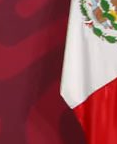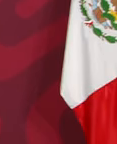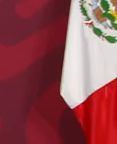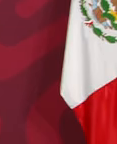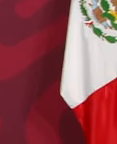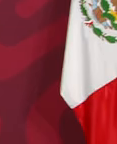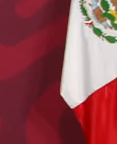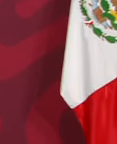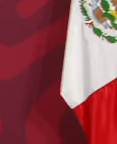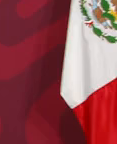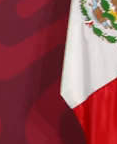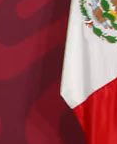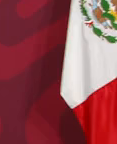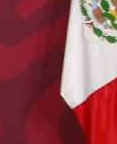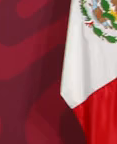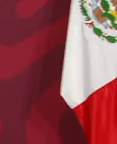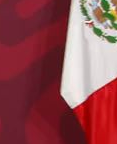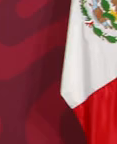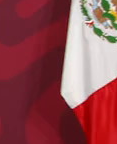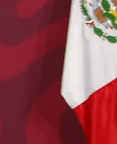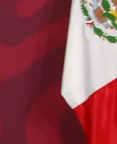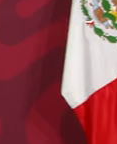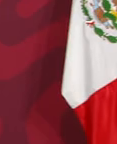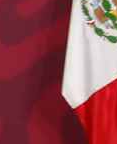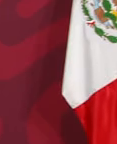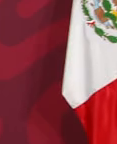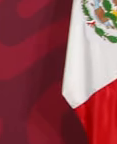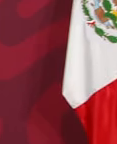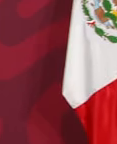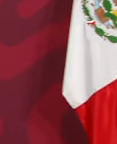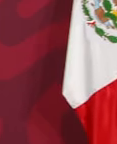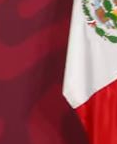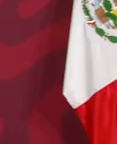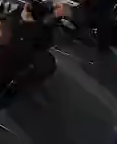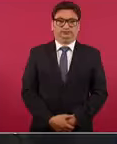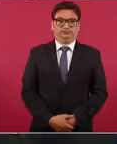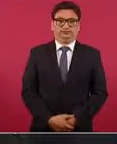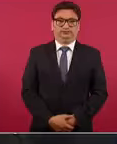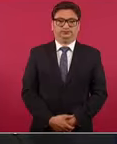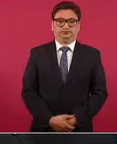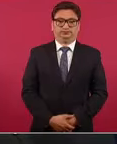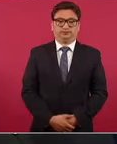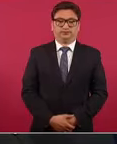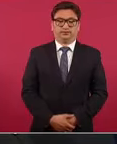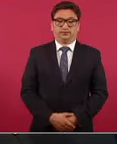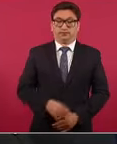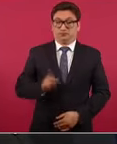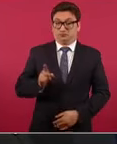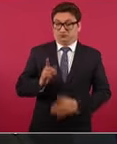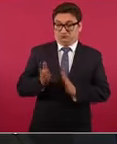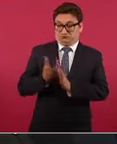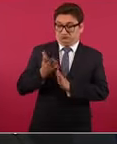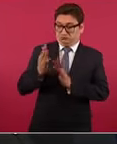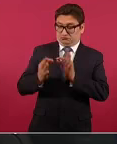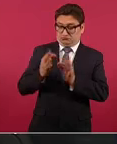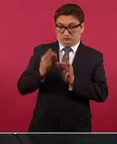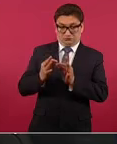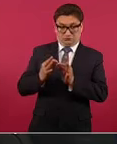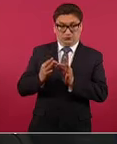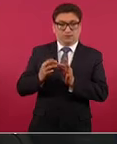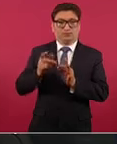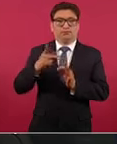requiere inversión para operar si cuesta